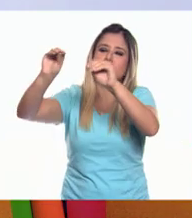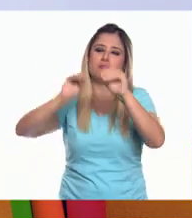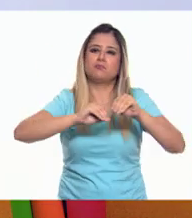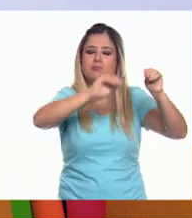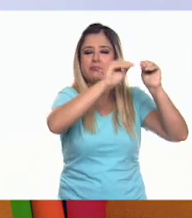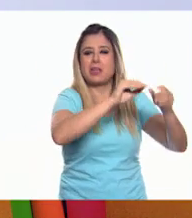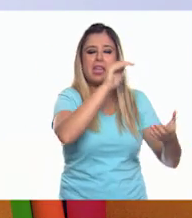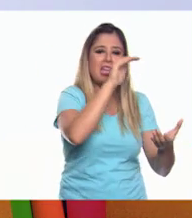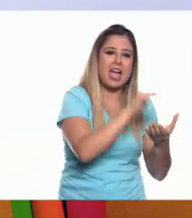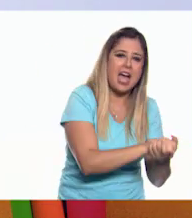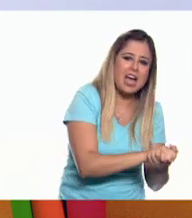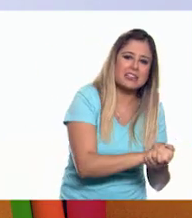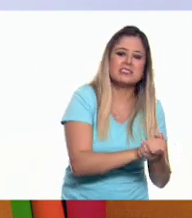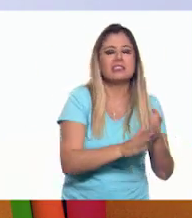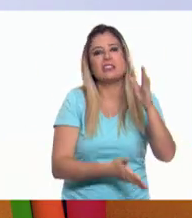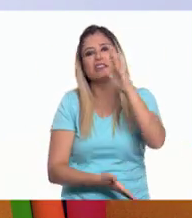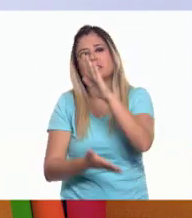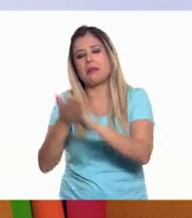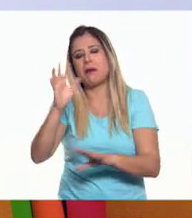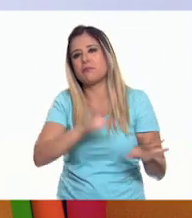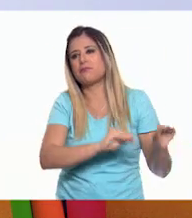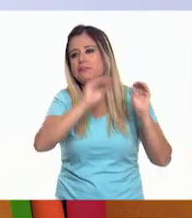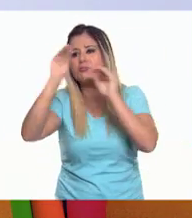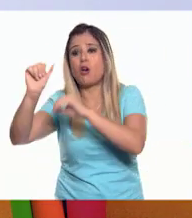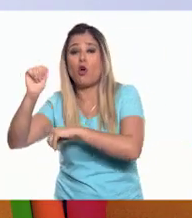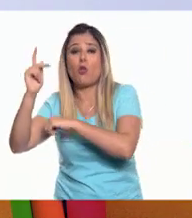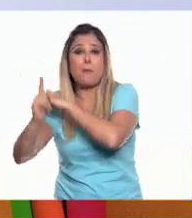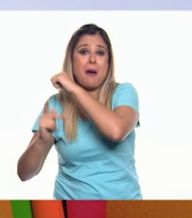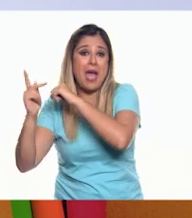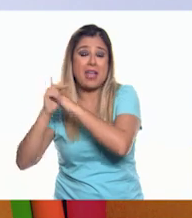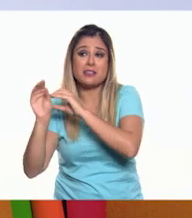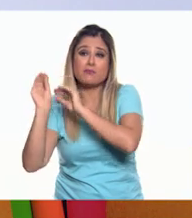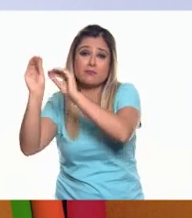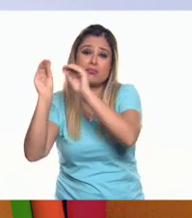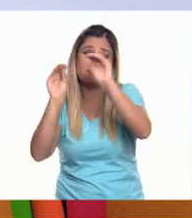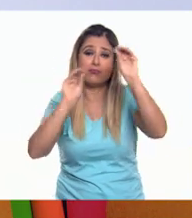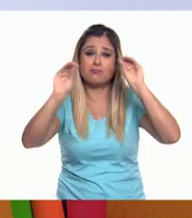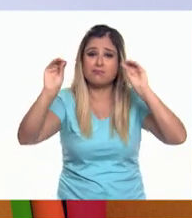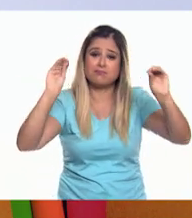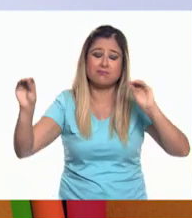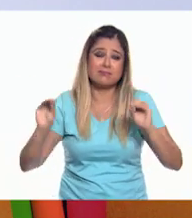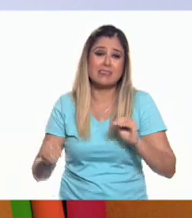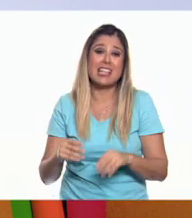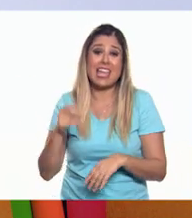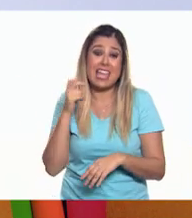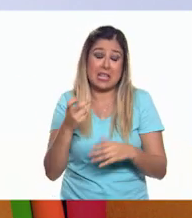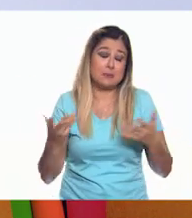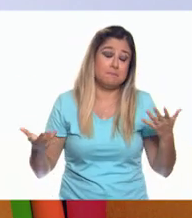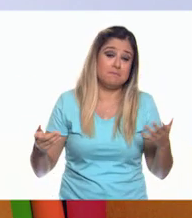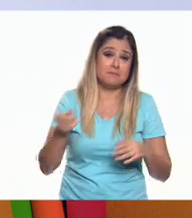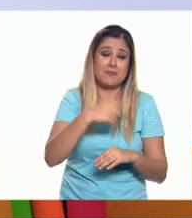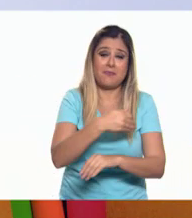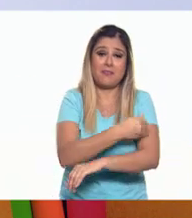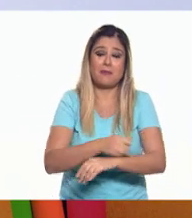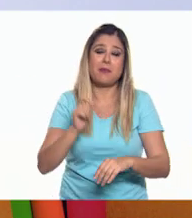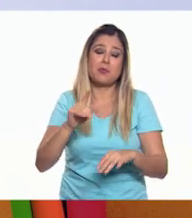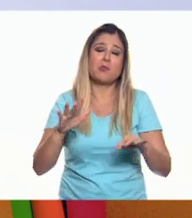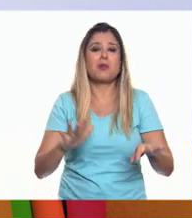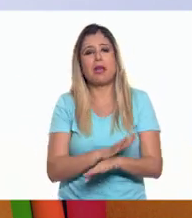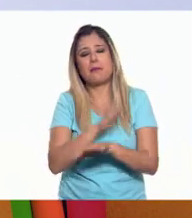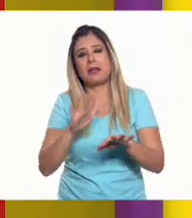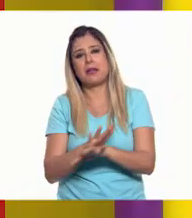se casan, se van mudando a otros países, a lo mejor también. Entonces, en ese sentido, también las familias